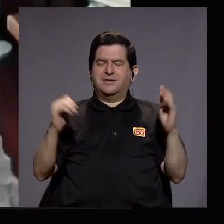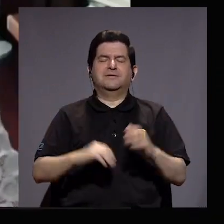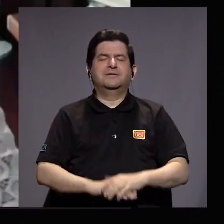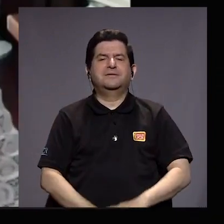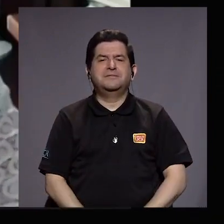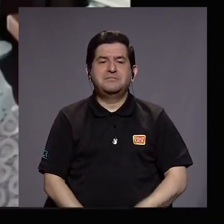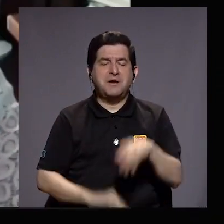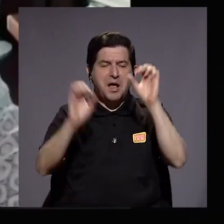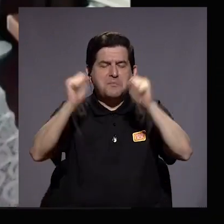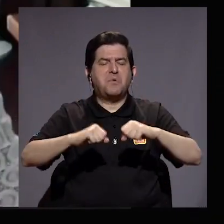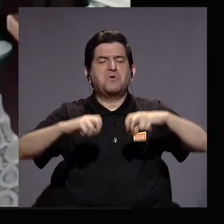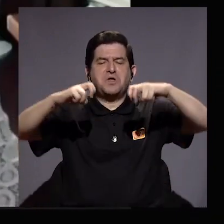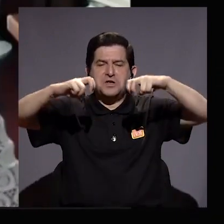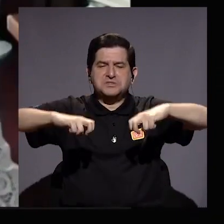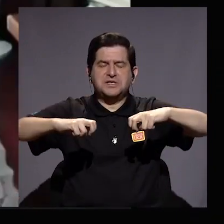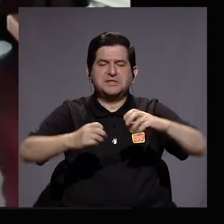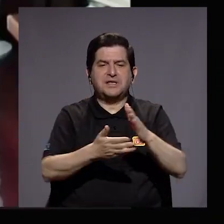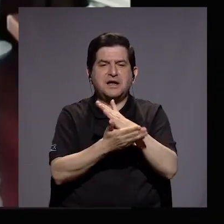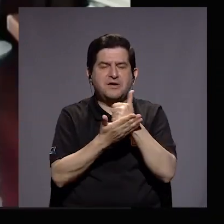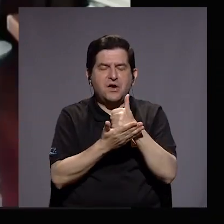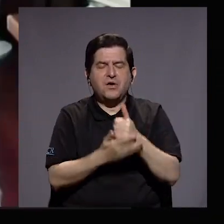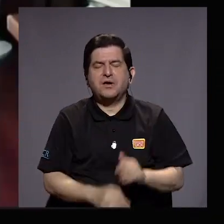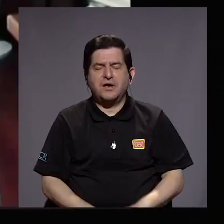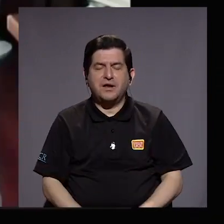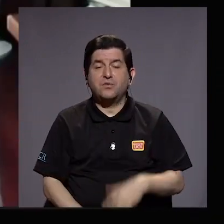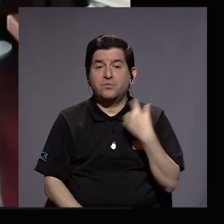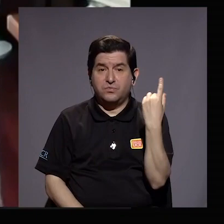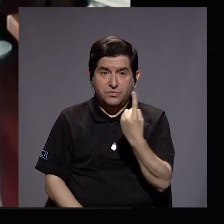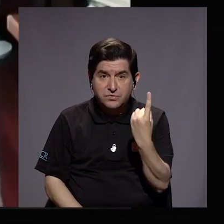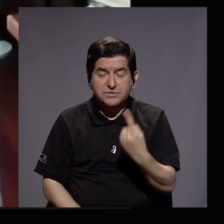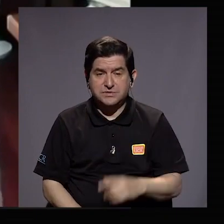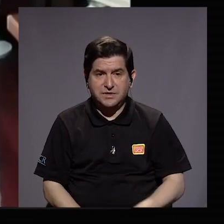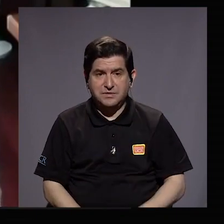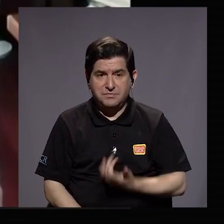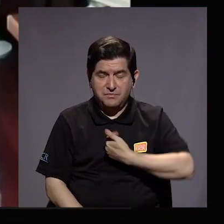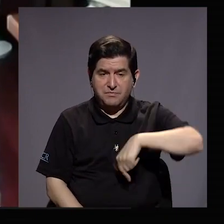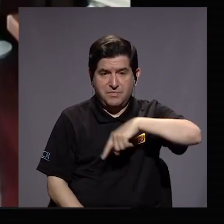la azotea, podíamos sentarnos ahí en algunos muros, siempre